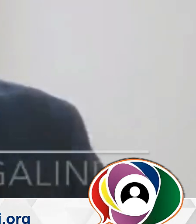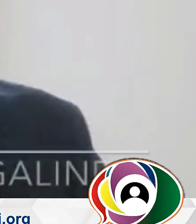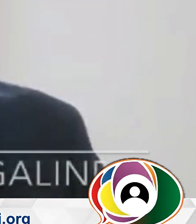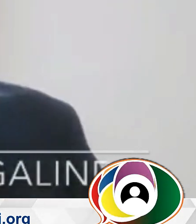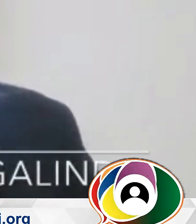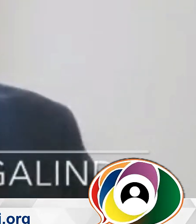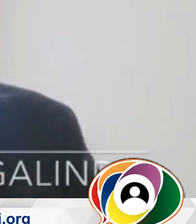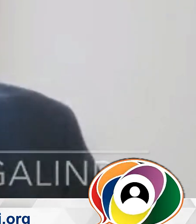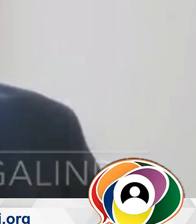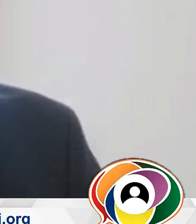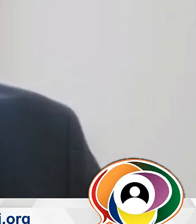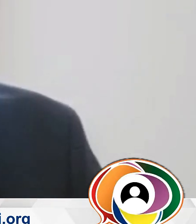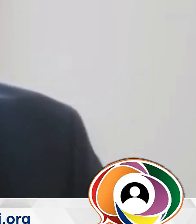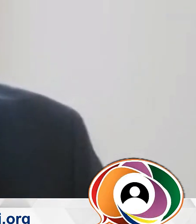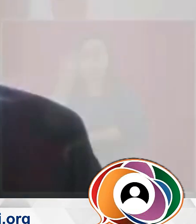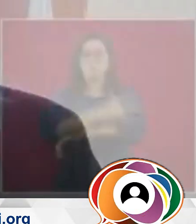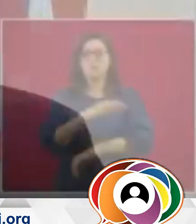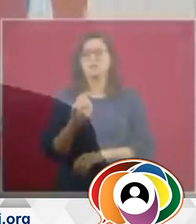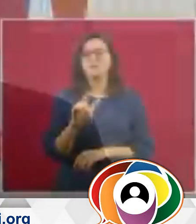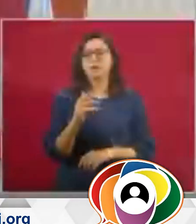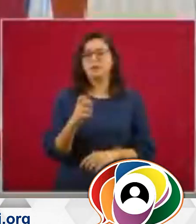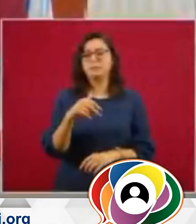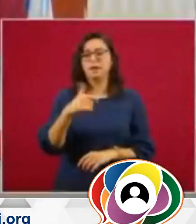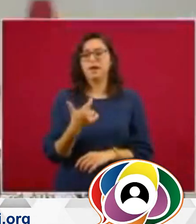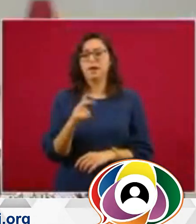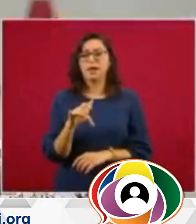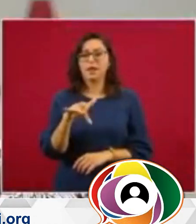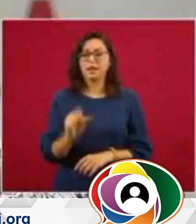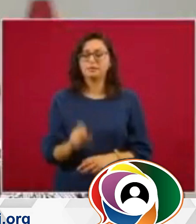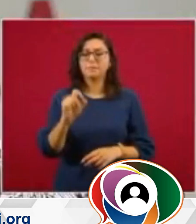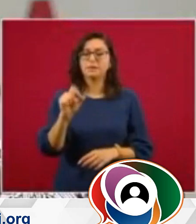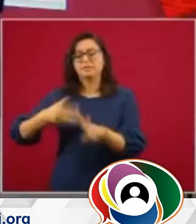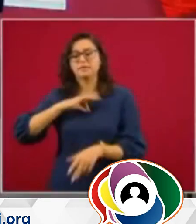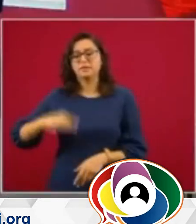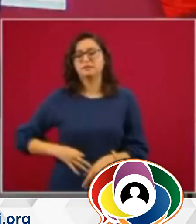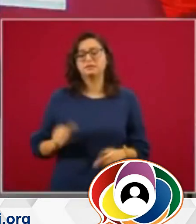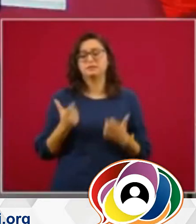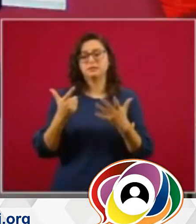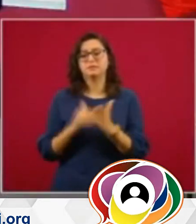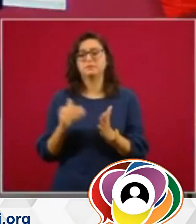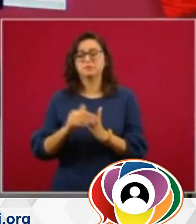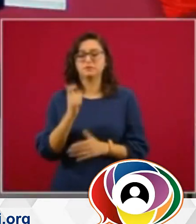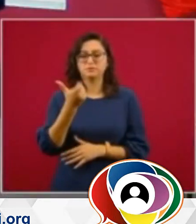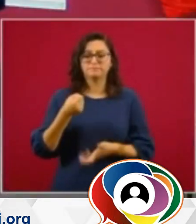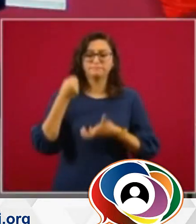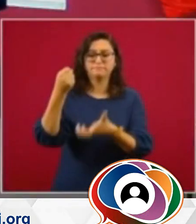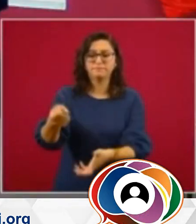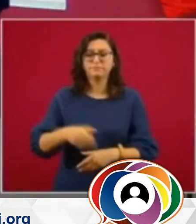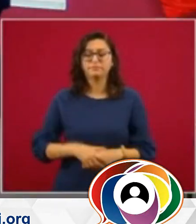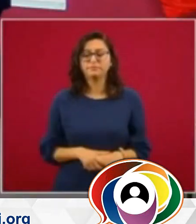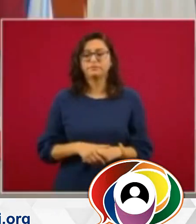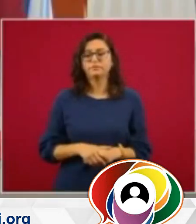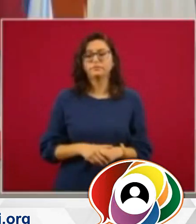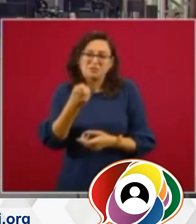saludos a toda la audiencia de observatorio ciudadano el presupuesto de egresos de la federación es el dibujo de un